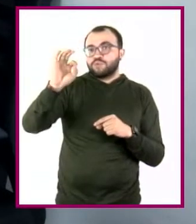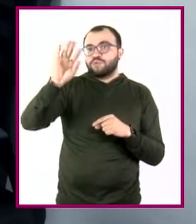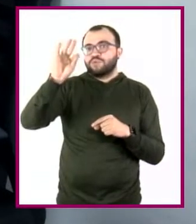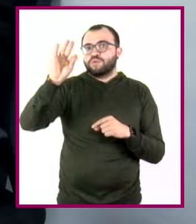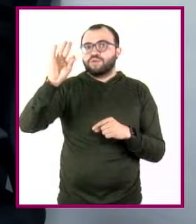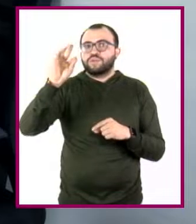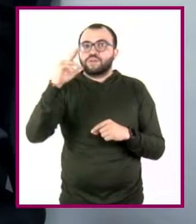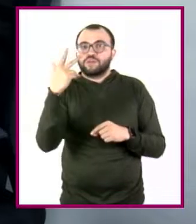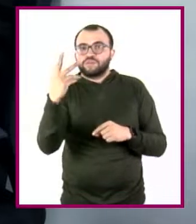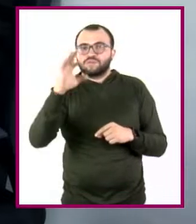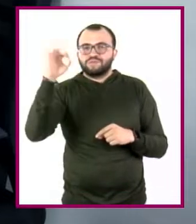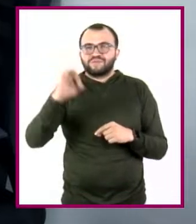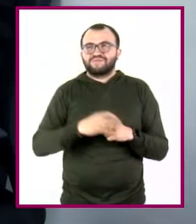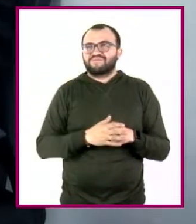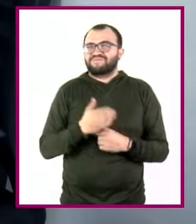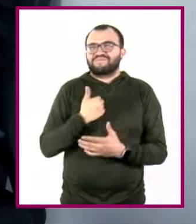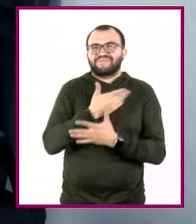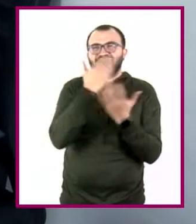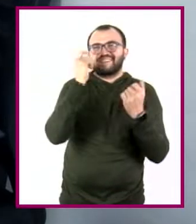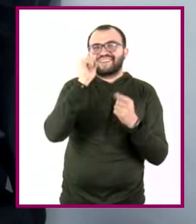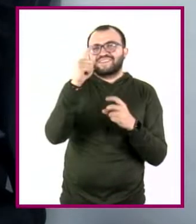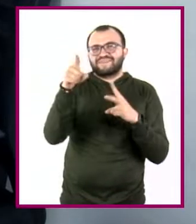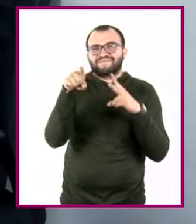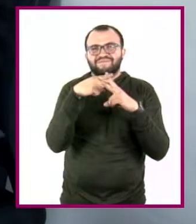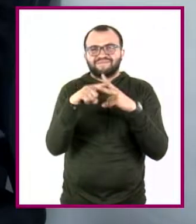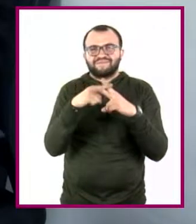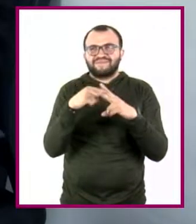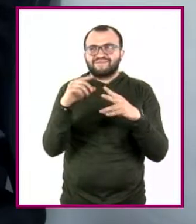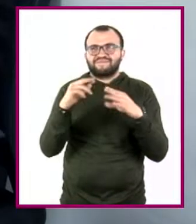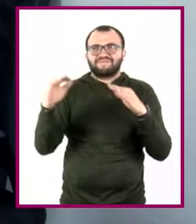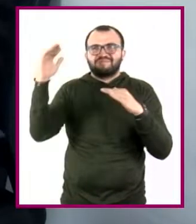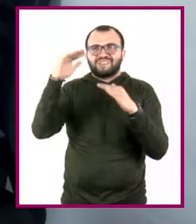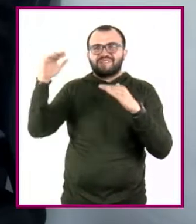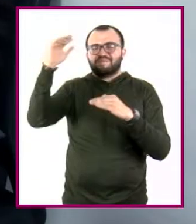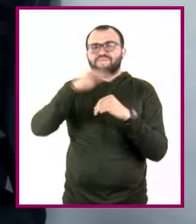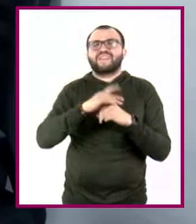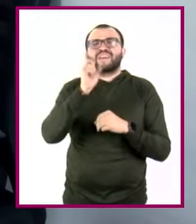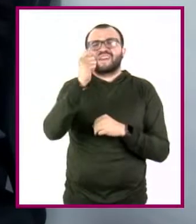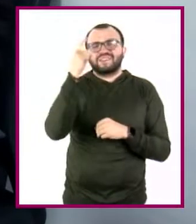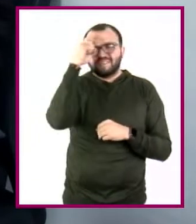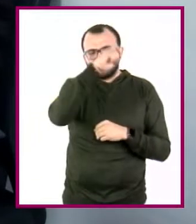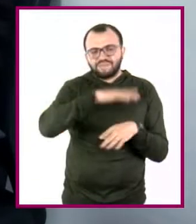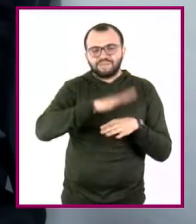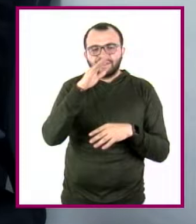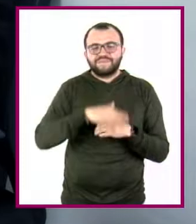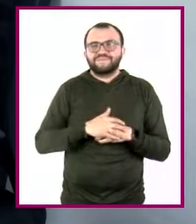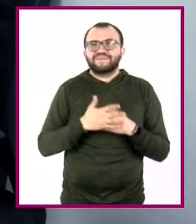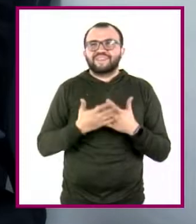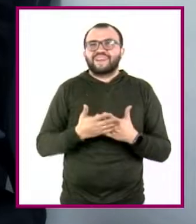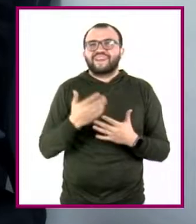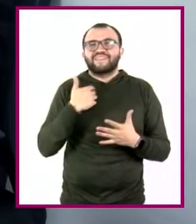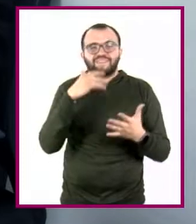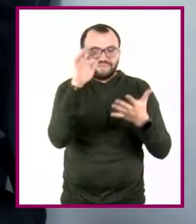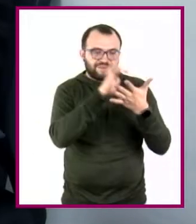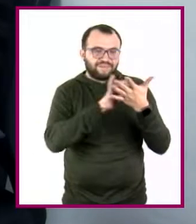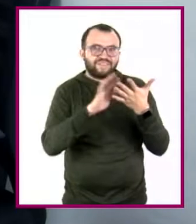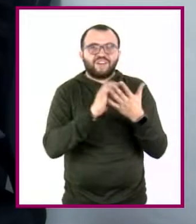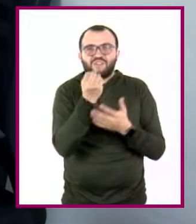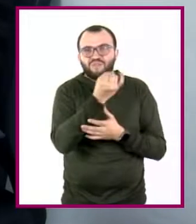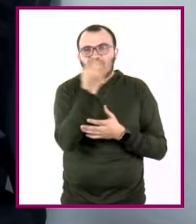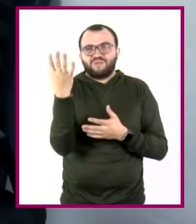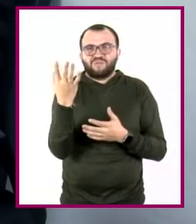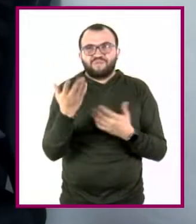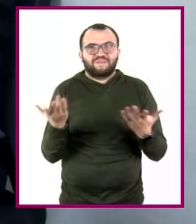verdad es que no entiendo mucho de rating y eso. ¿Qué se te dificulta? Más que nada, leer las cifras y